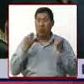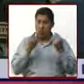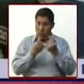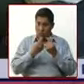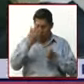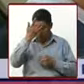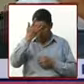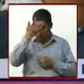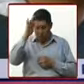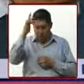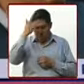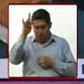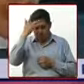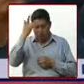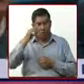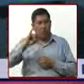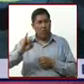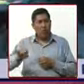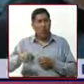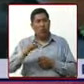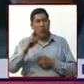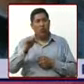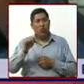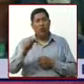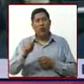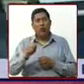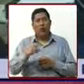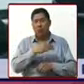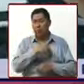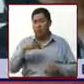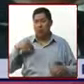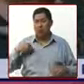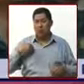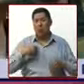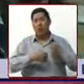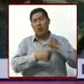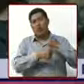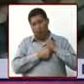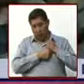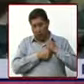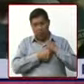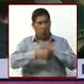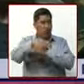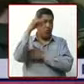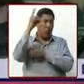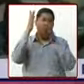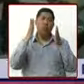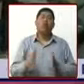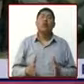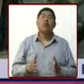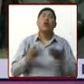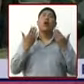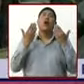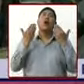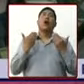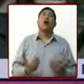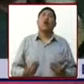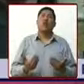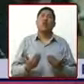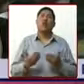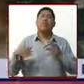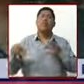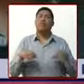inteligencia del señor Juan José Zúñiga, miembros del ejército boliviano, que actualmente se encuentran en